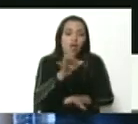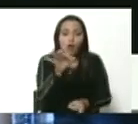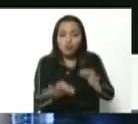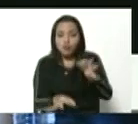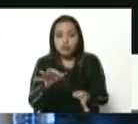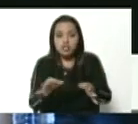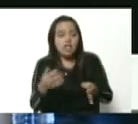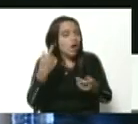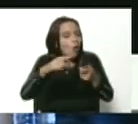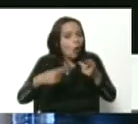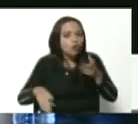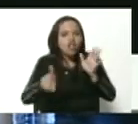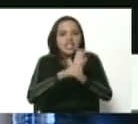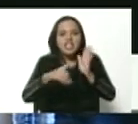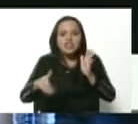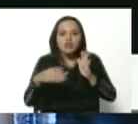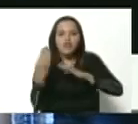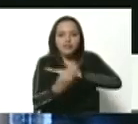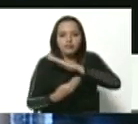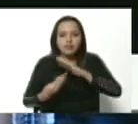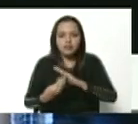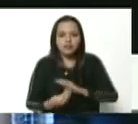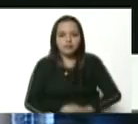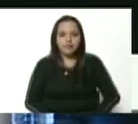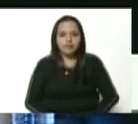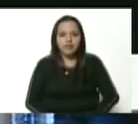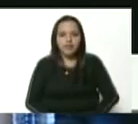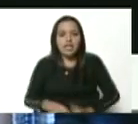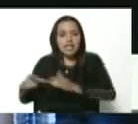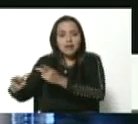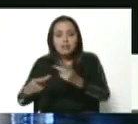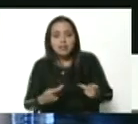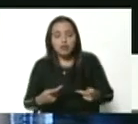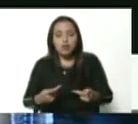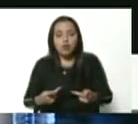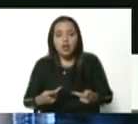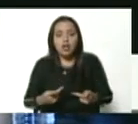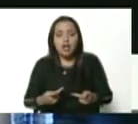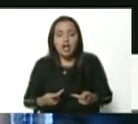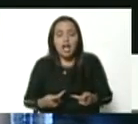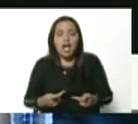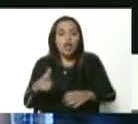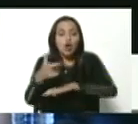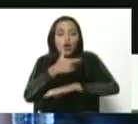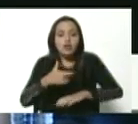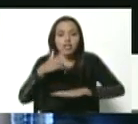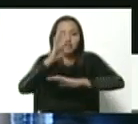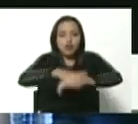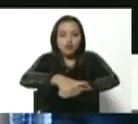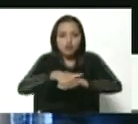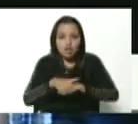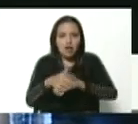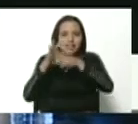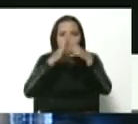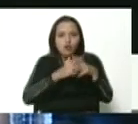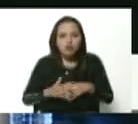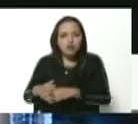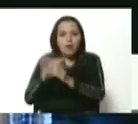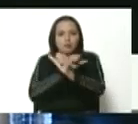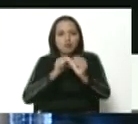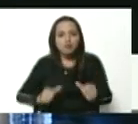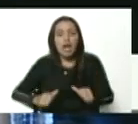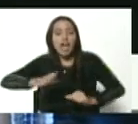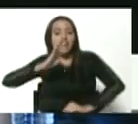y otros derechos fundamentales. Insto a los gobiernos del Reino Unido, Portugal y Estados Unidos y los